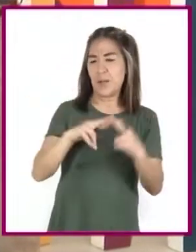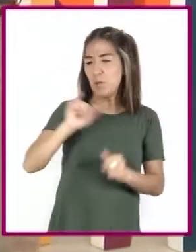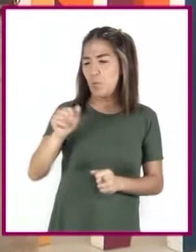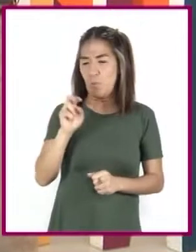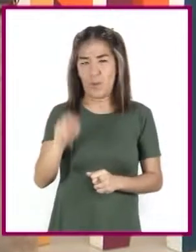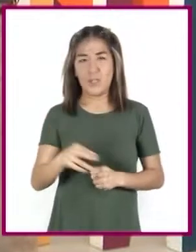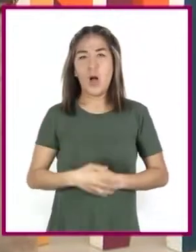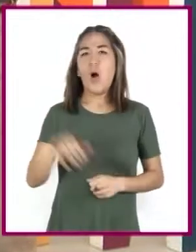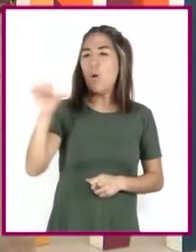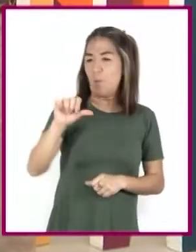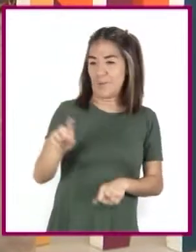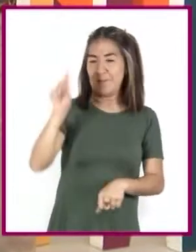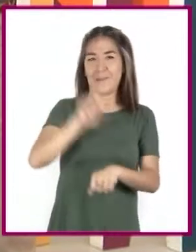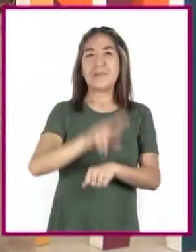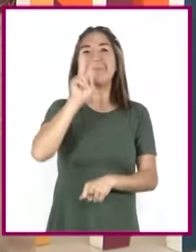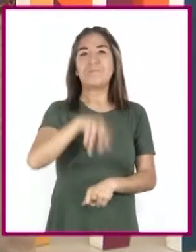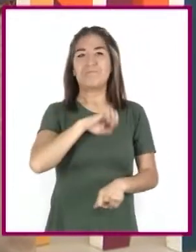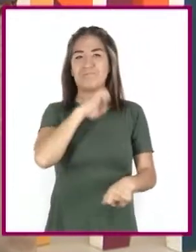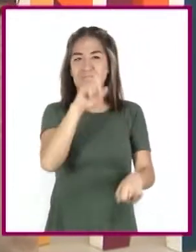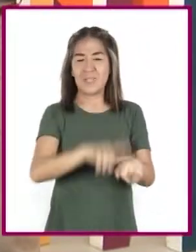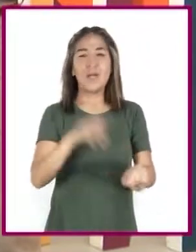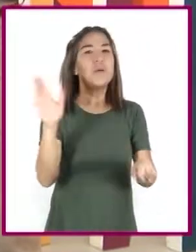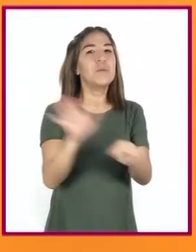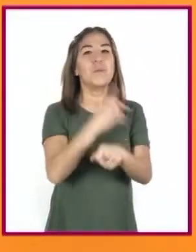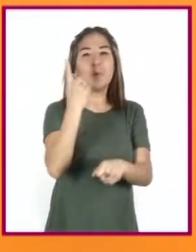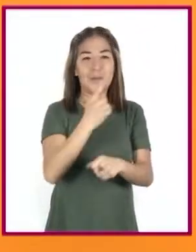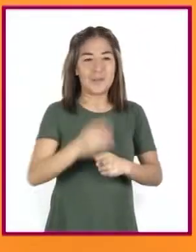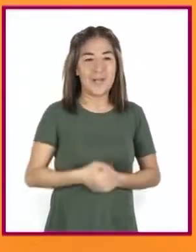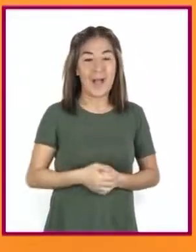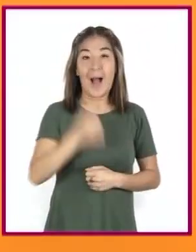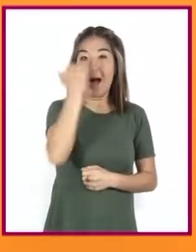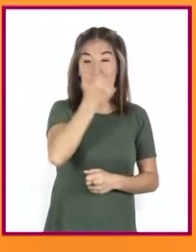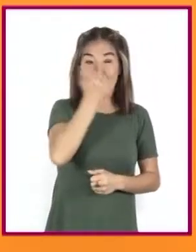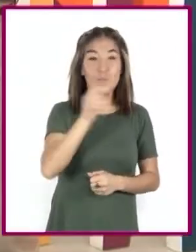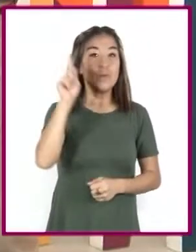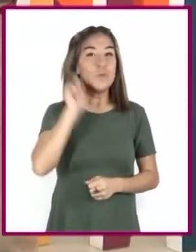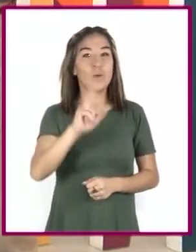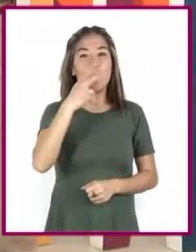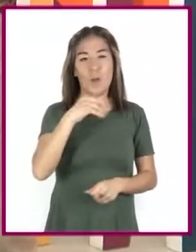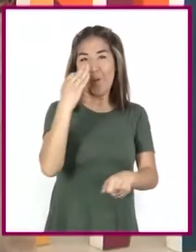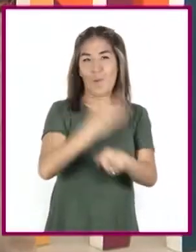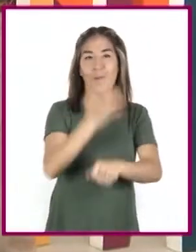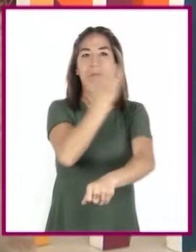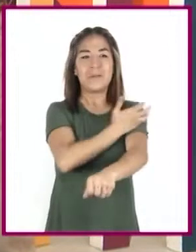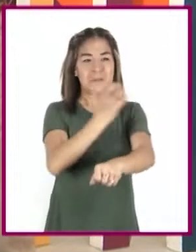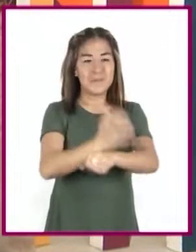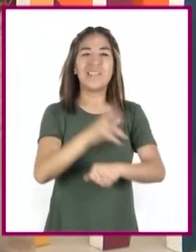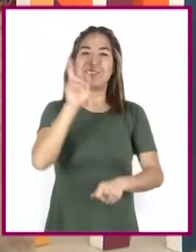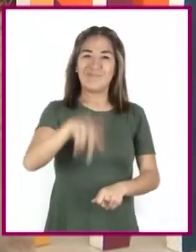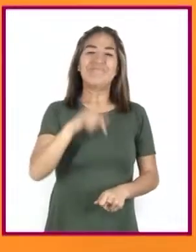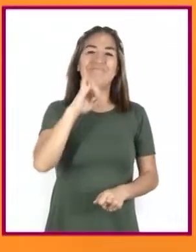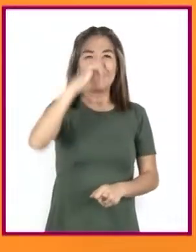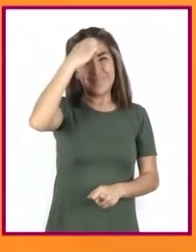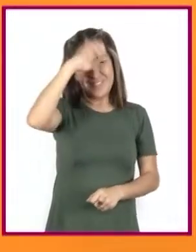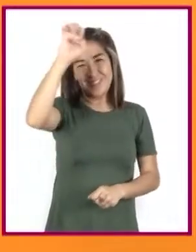el día de hoy es especial porque nos acompañarán nuestras alumnas y alumnos, que vaya que les extrañamos.